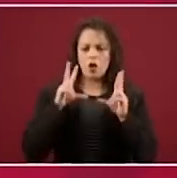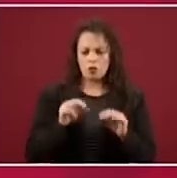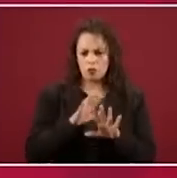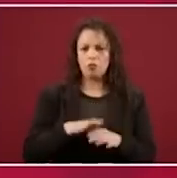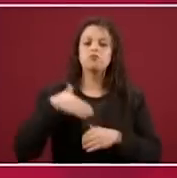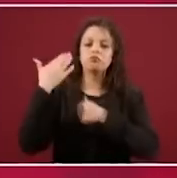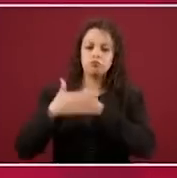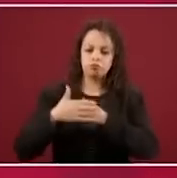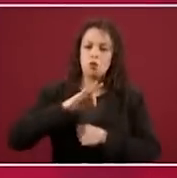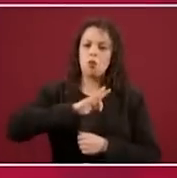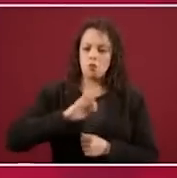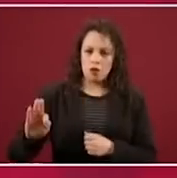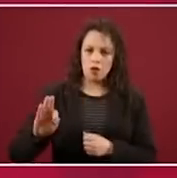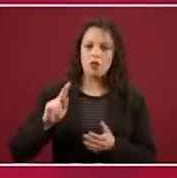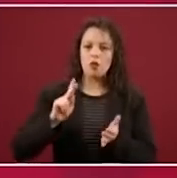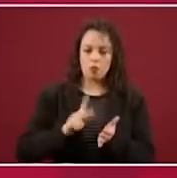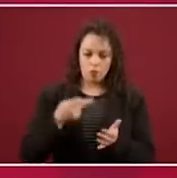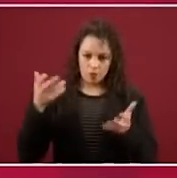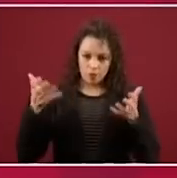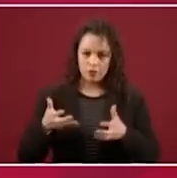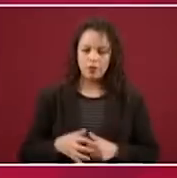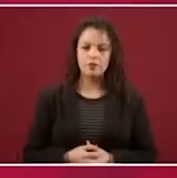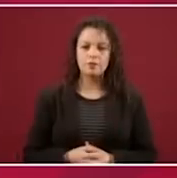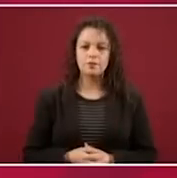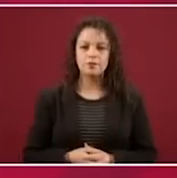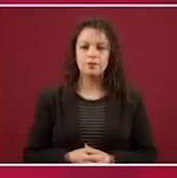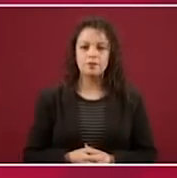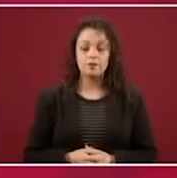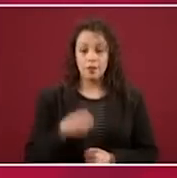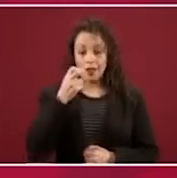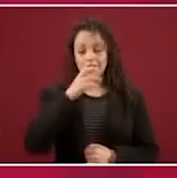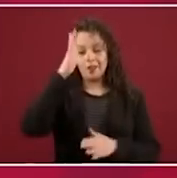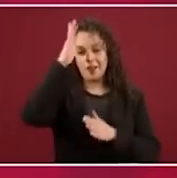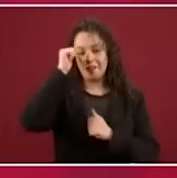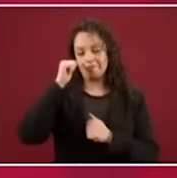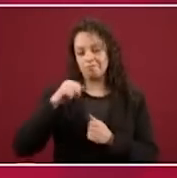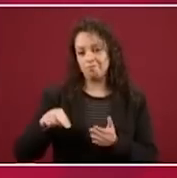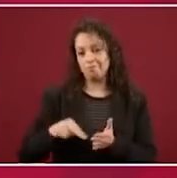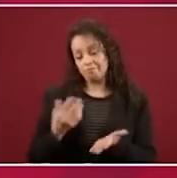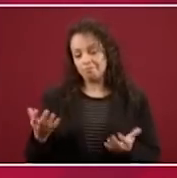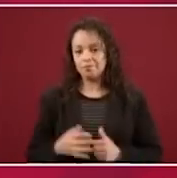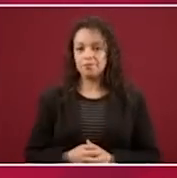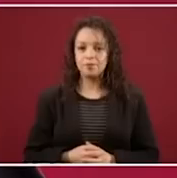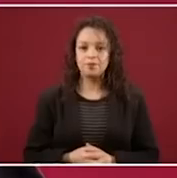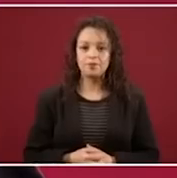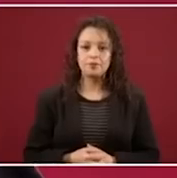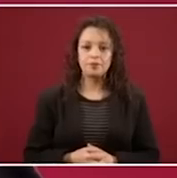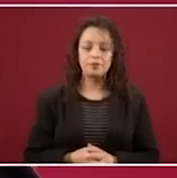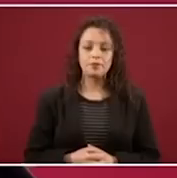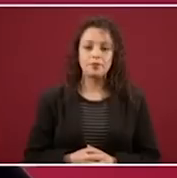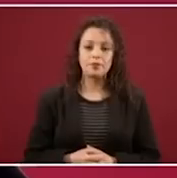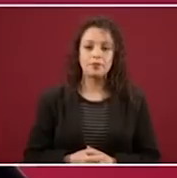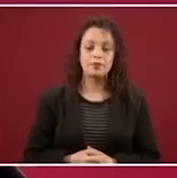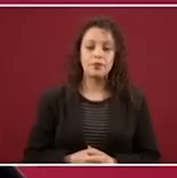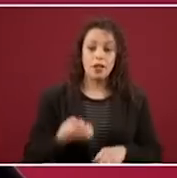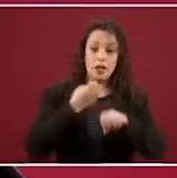después se logre, ¿sí?, el acuerdo. Entonces, la mayoría de los